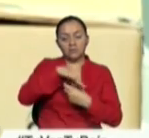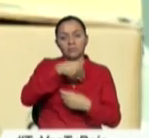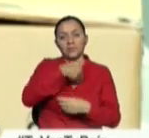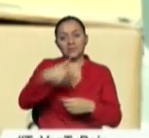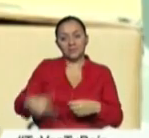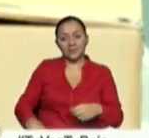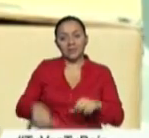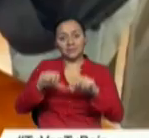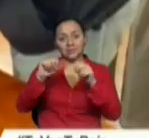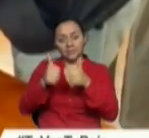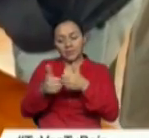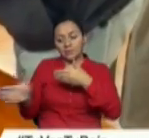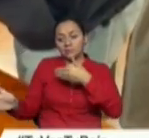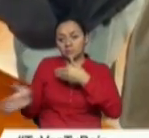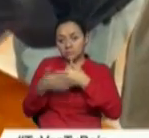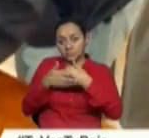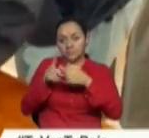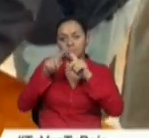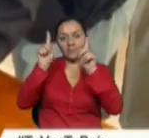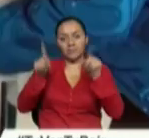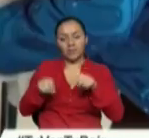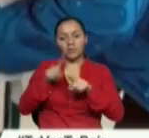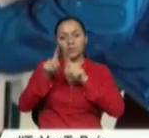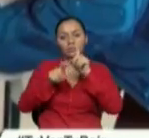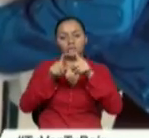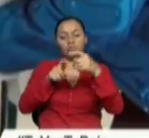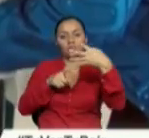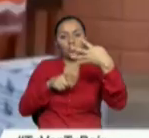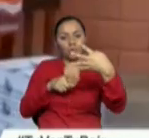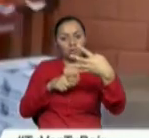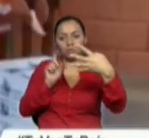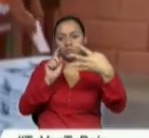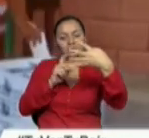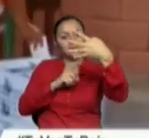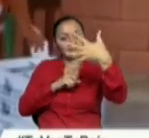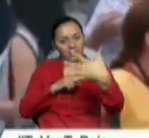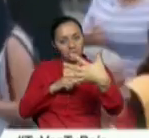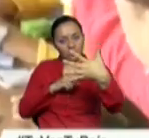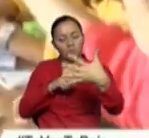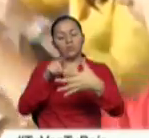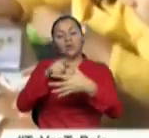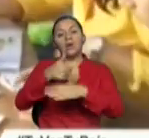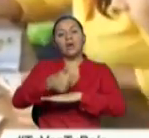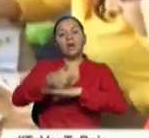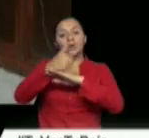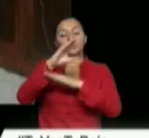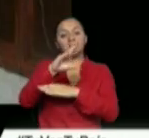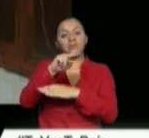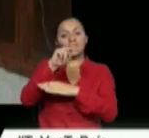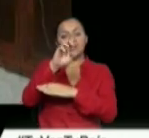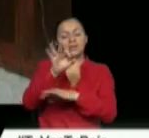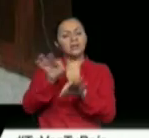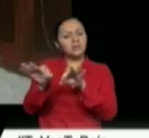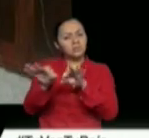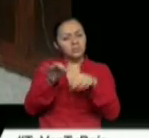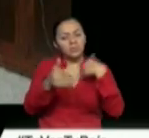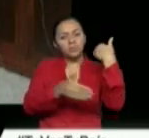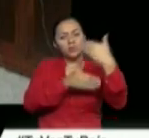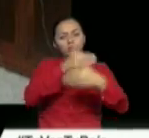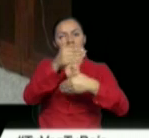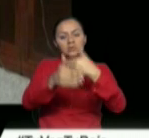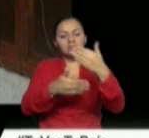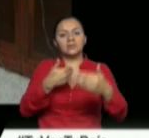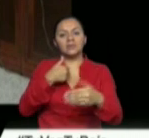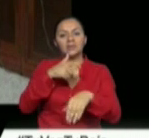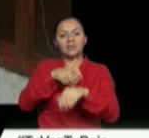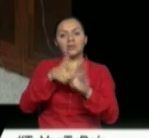los ciudadanos recibirán cinco papeletas en lugar de cuatro además las autoridades del Consejo explicaron que el proceso incluye también